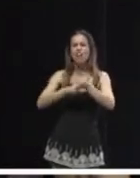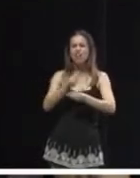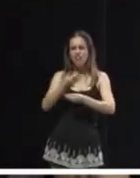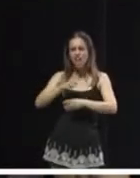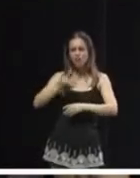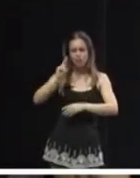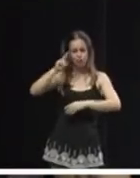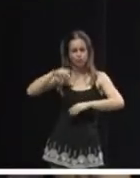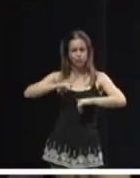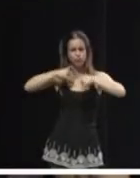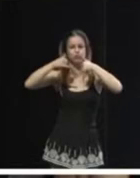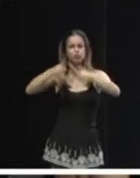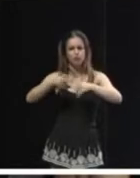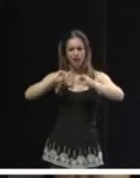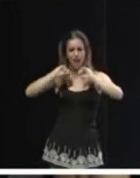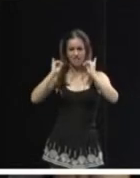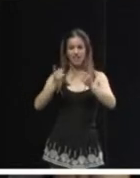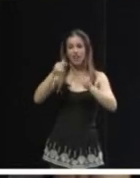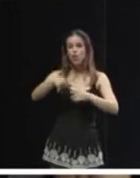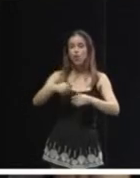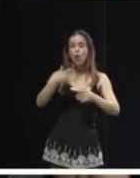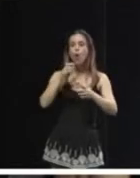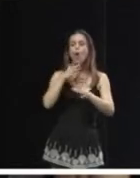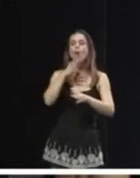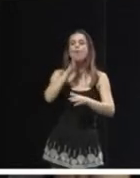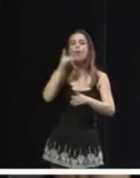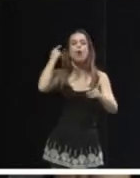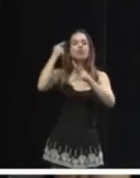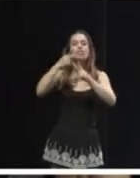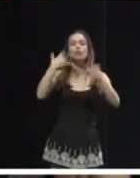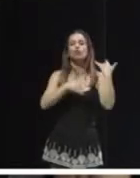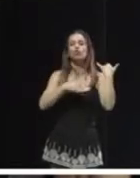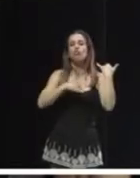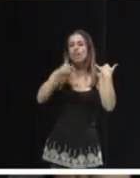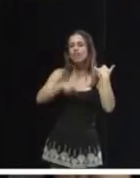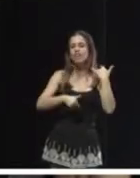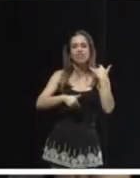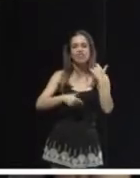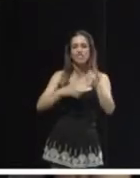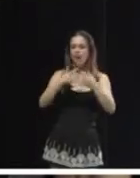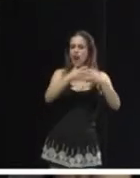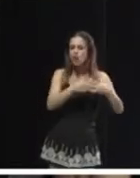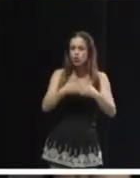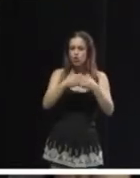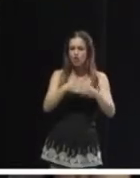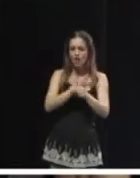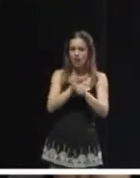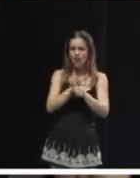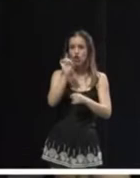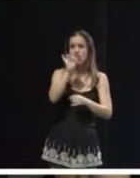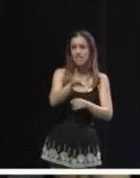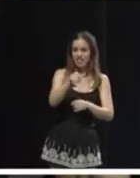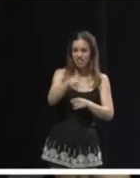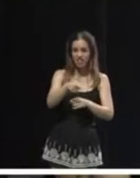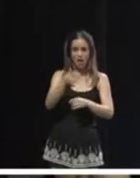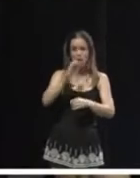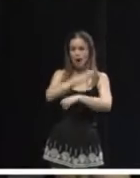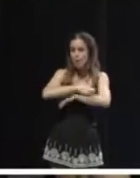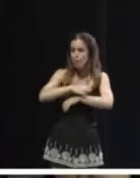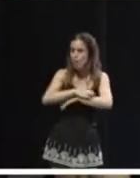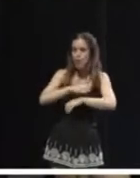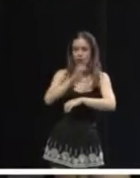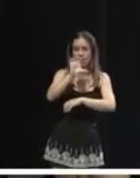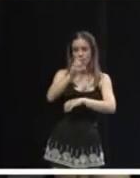de los, lo vamos a hacer por Sevilla, porque aún tenemos 6 de los 15 barrios más desfavorecidos de nuestro país. Porque